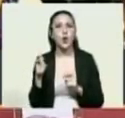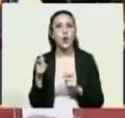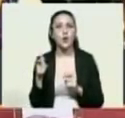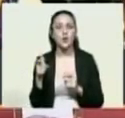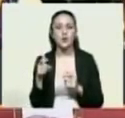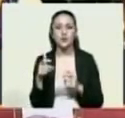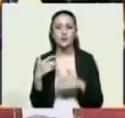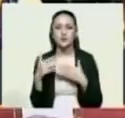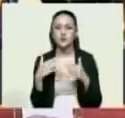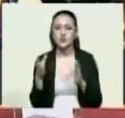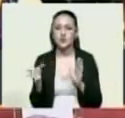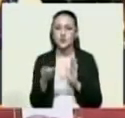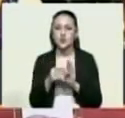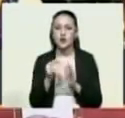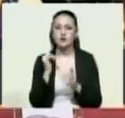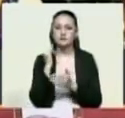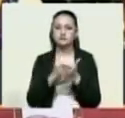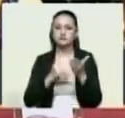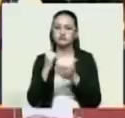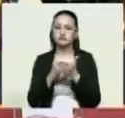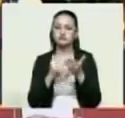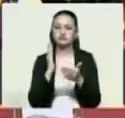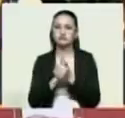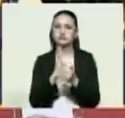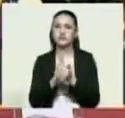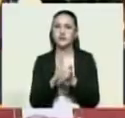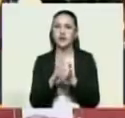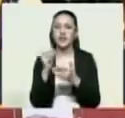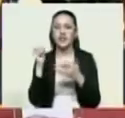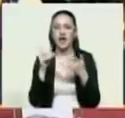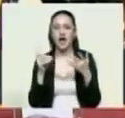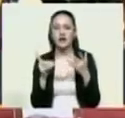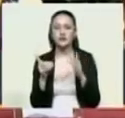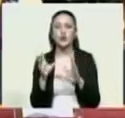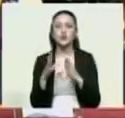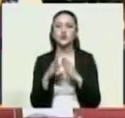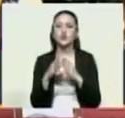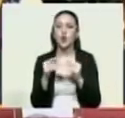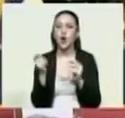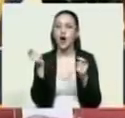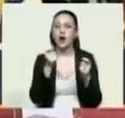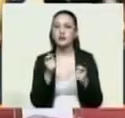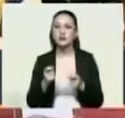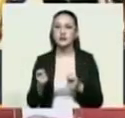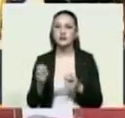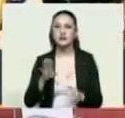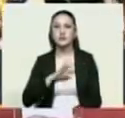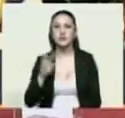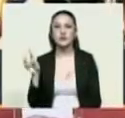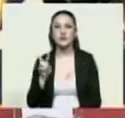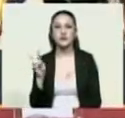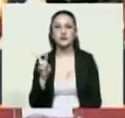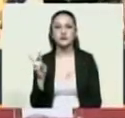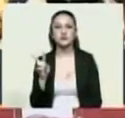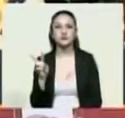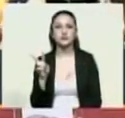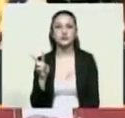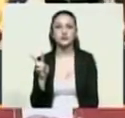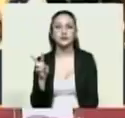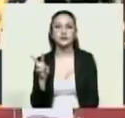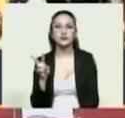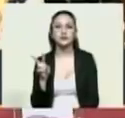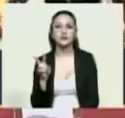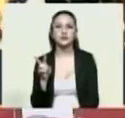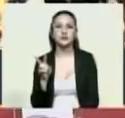y actualización de datos de todos los creadores, cultores y artistas de Venezuela alrededor de